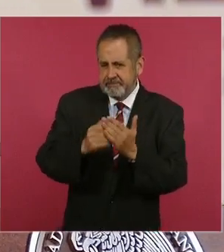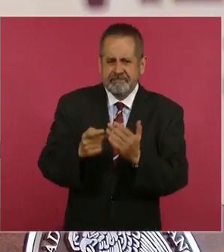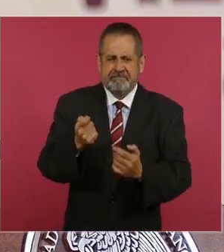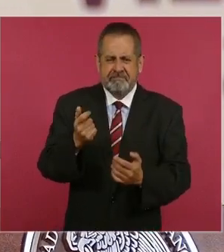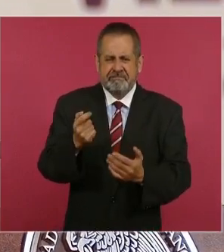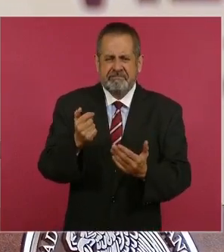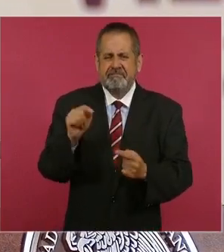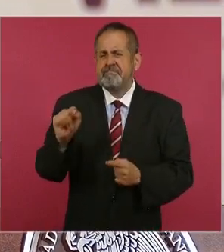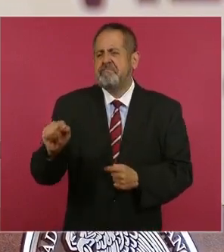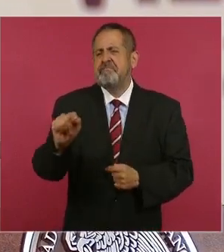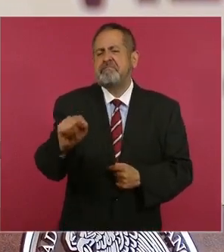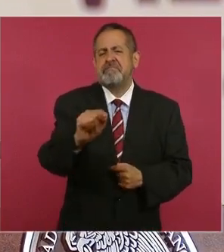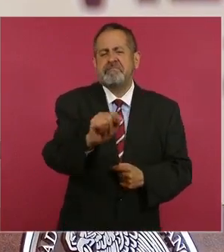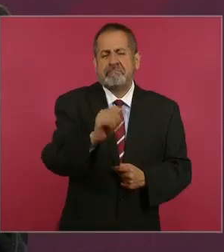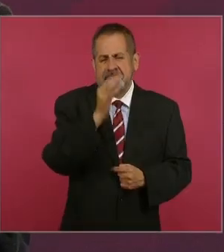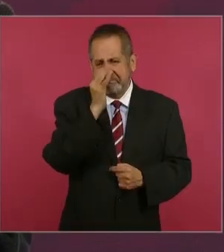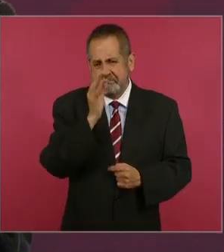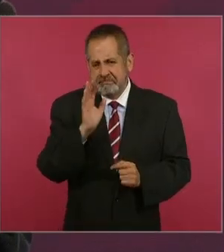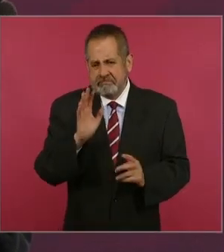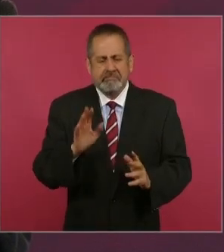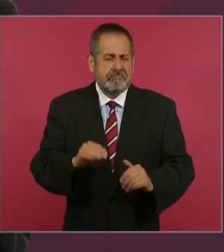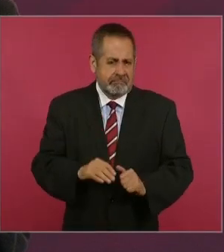energía sin